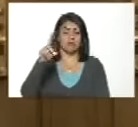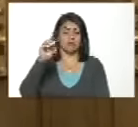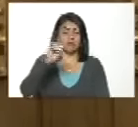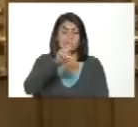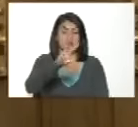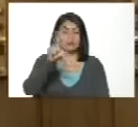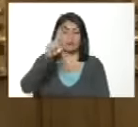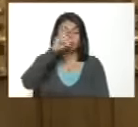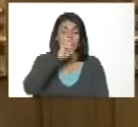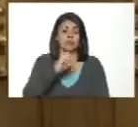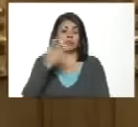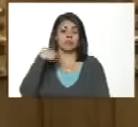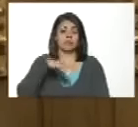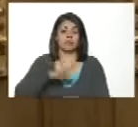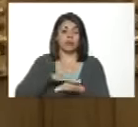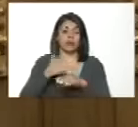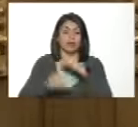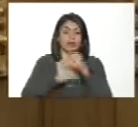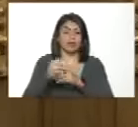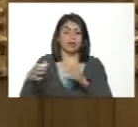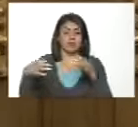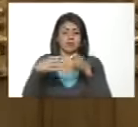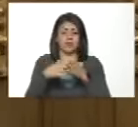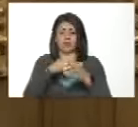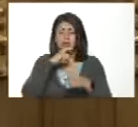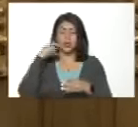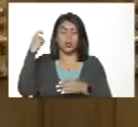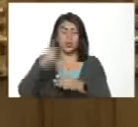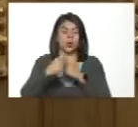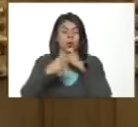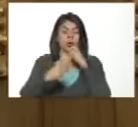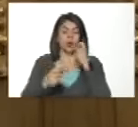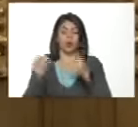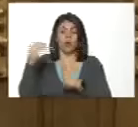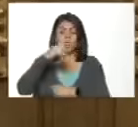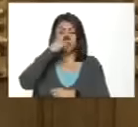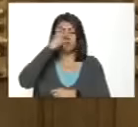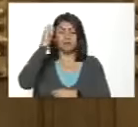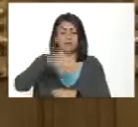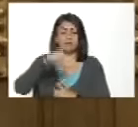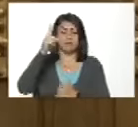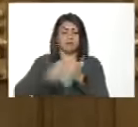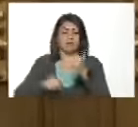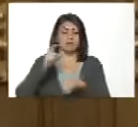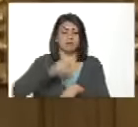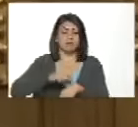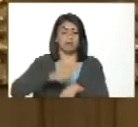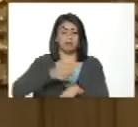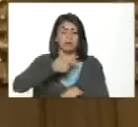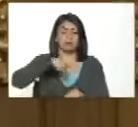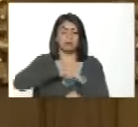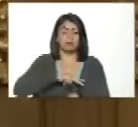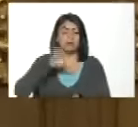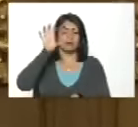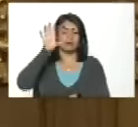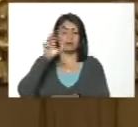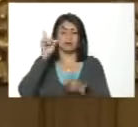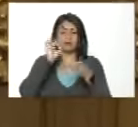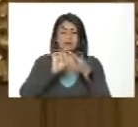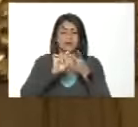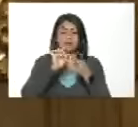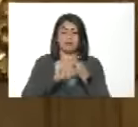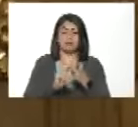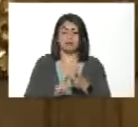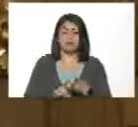21 años de edad, por constituir uno de los crímenes de odio más despreciables de los últimos tiempos en nuestro país.